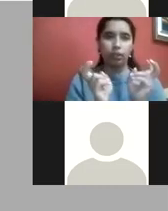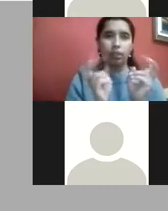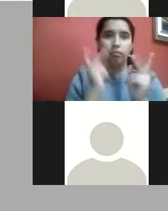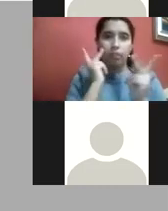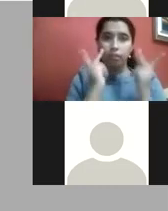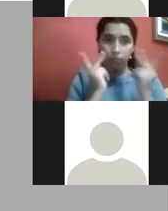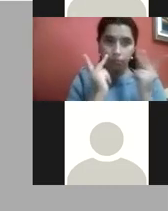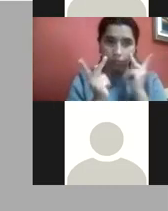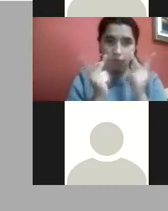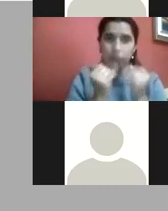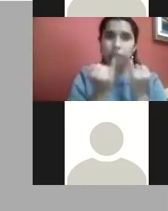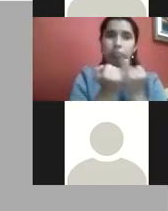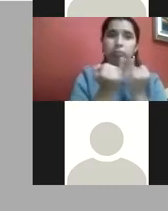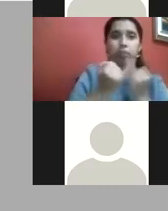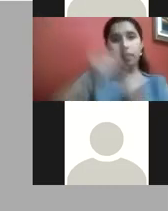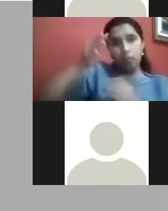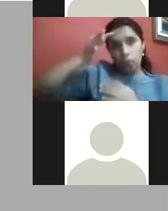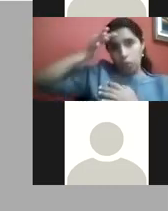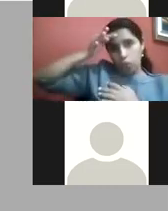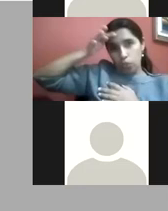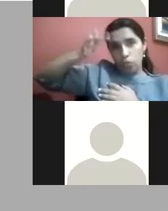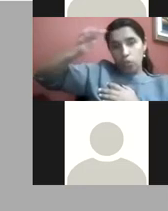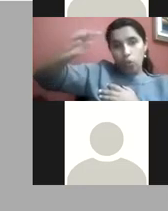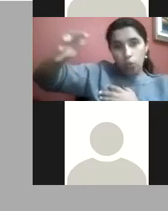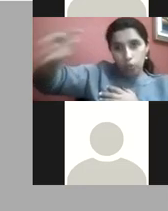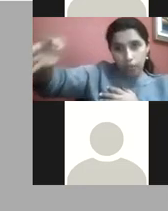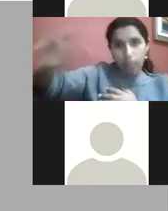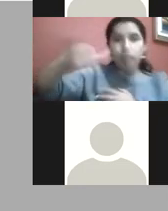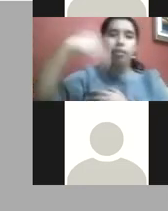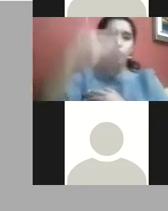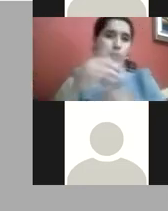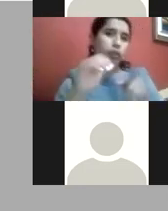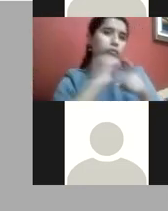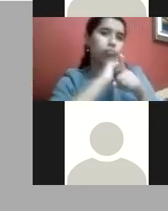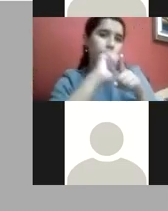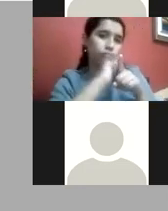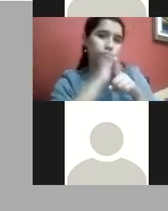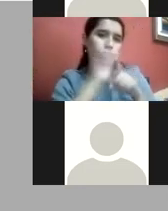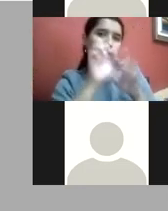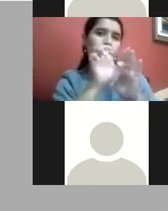teórica del tema. Y luego para vamos a desarrollar un par de ejercicios siempre apoyados